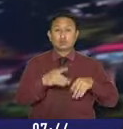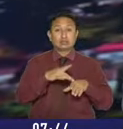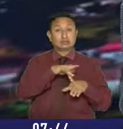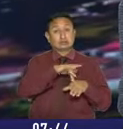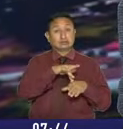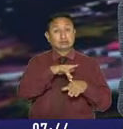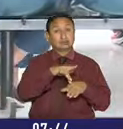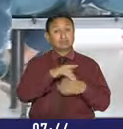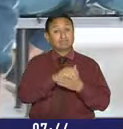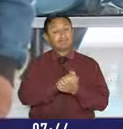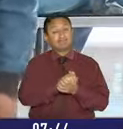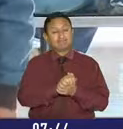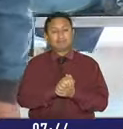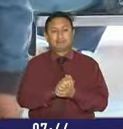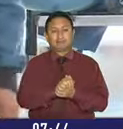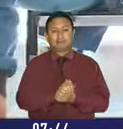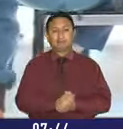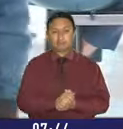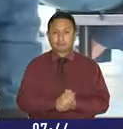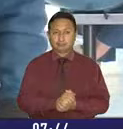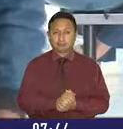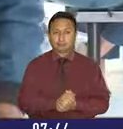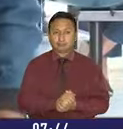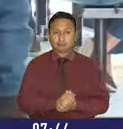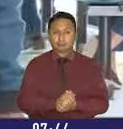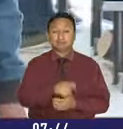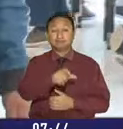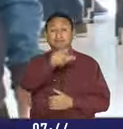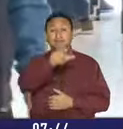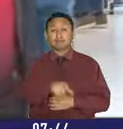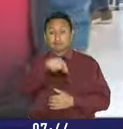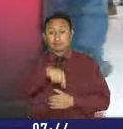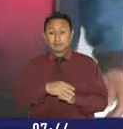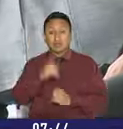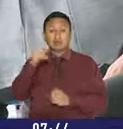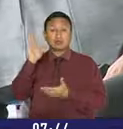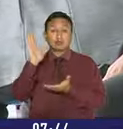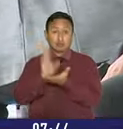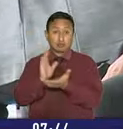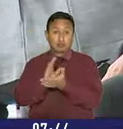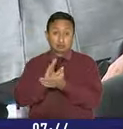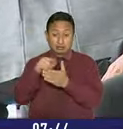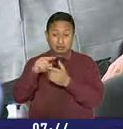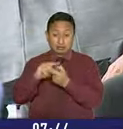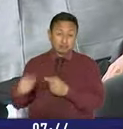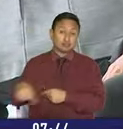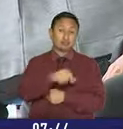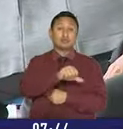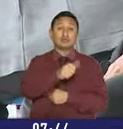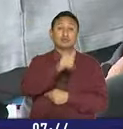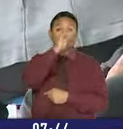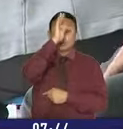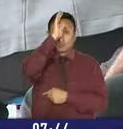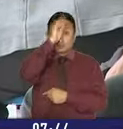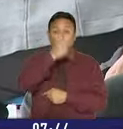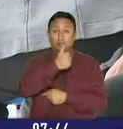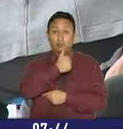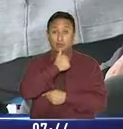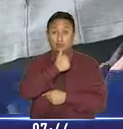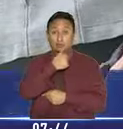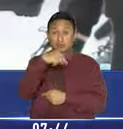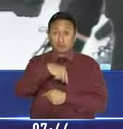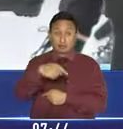Hay incertidumbre en pacientes derivados del Instituto Ecuatoriano de Seguridad Social a clínicas y hospitales privados, ante el anuncio de